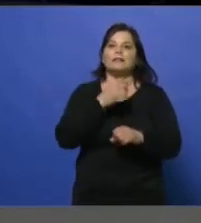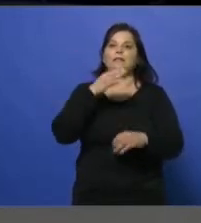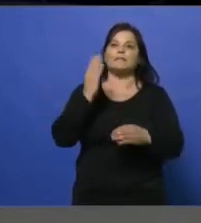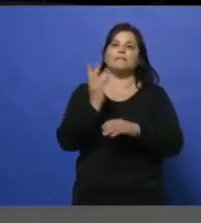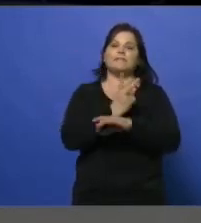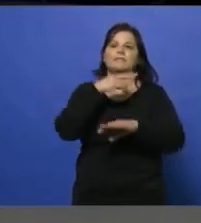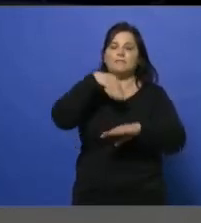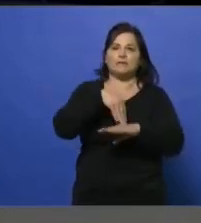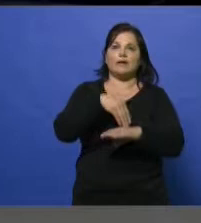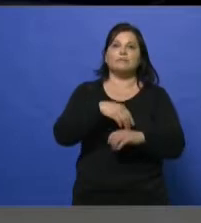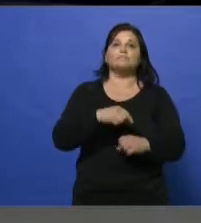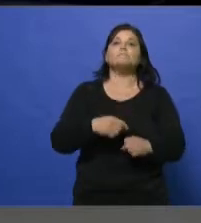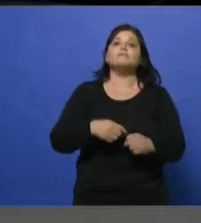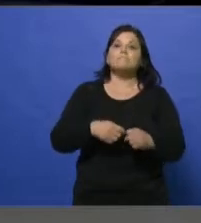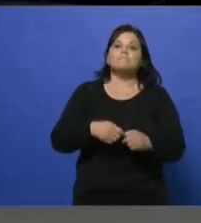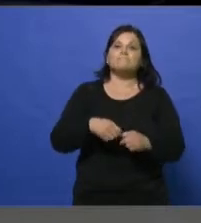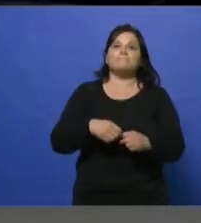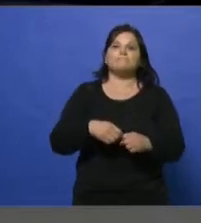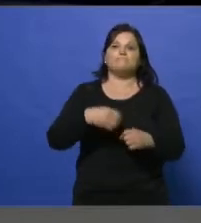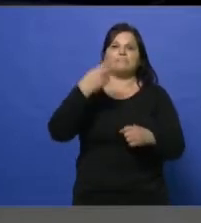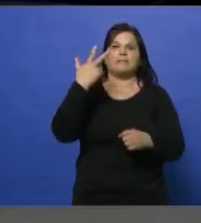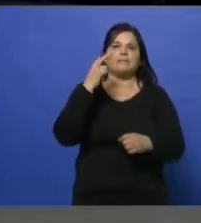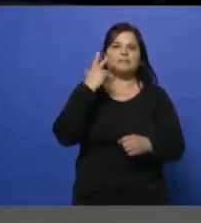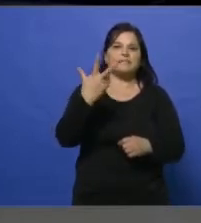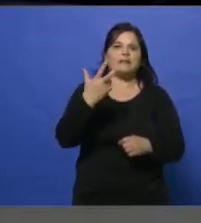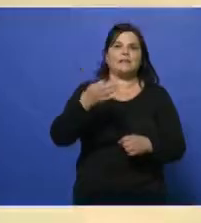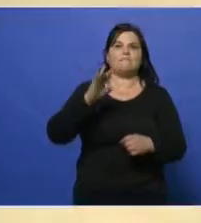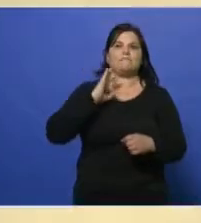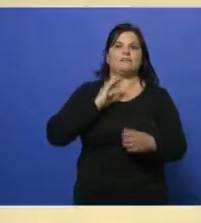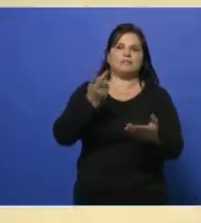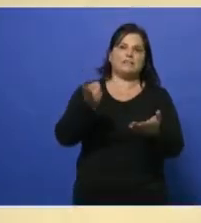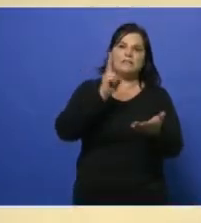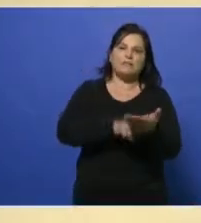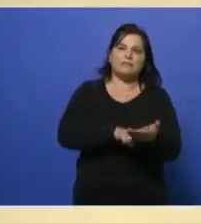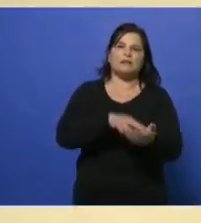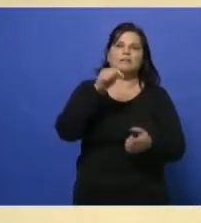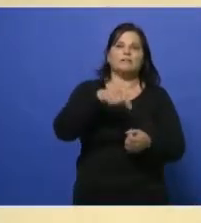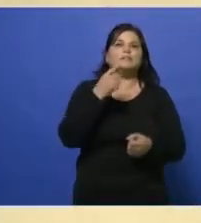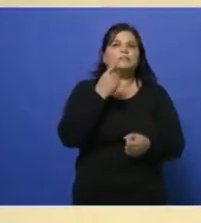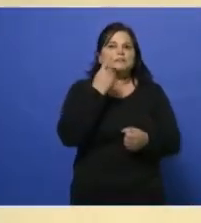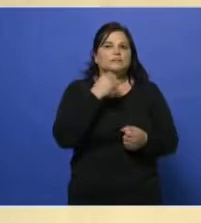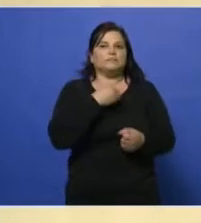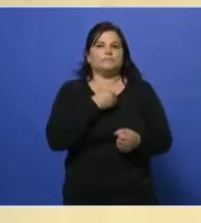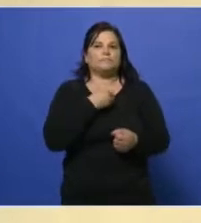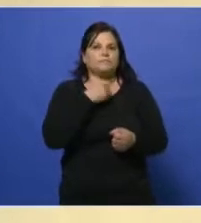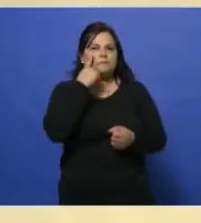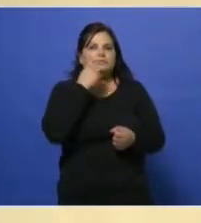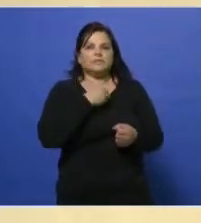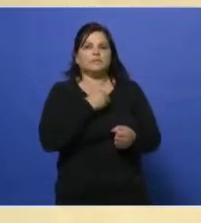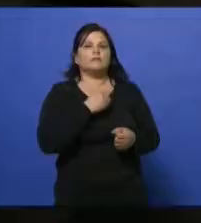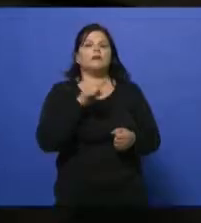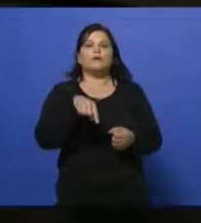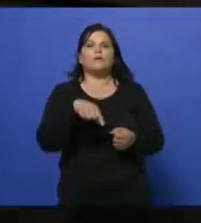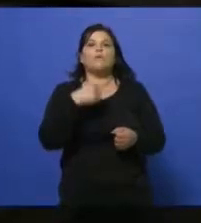Fueron los dos años anteriores también, por el tercer año consecutivo en el Viviciente. Una vez más, pero este año ya de manera un poco más